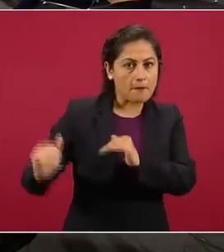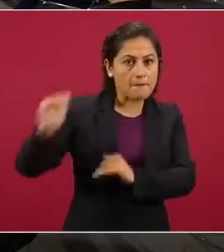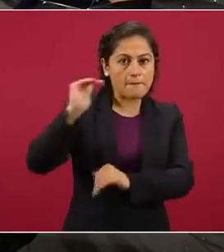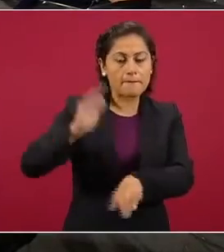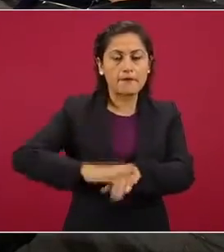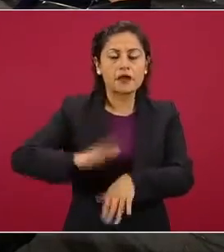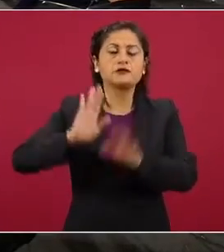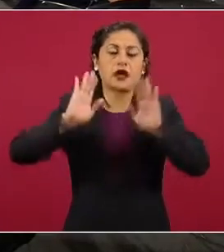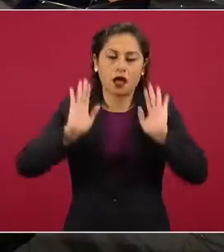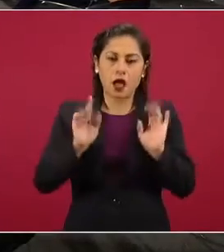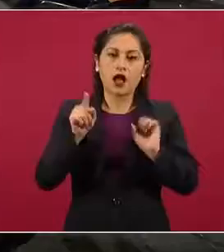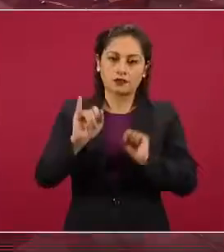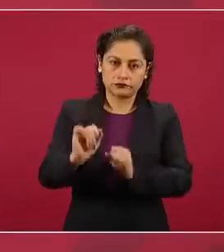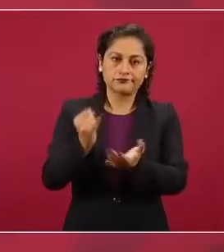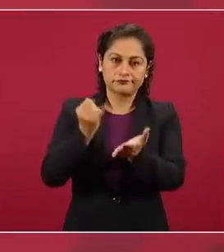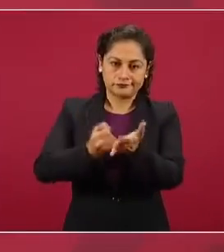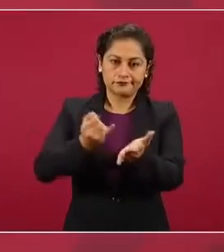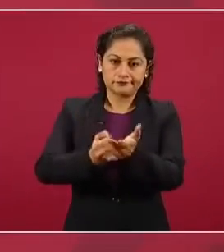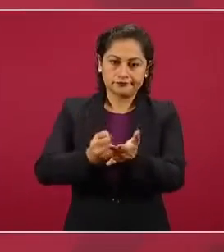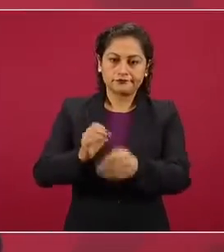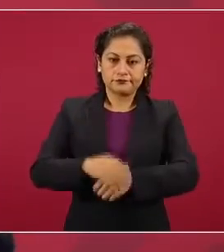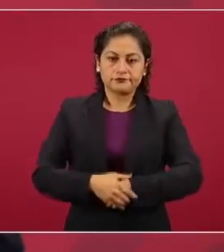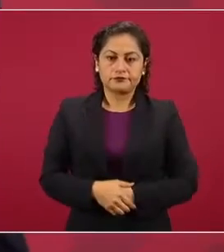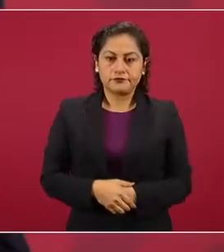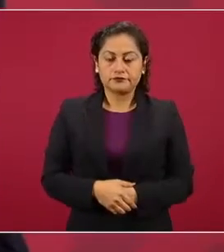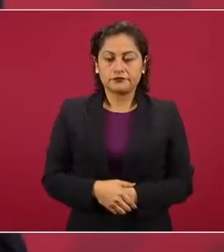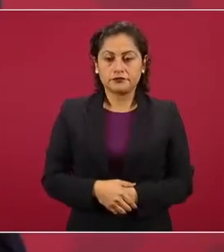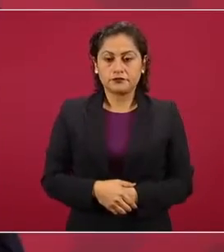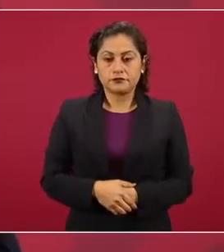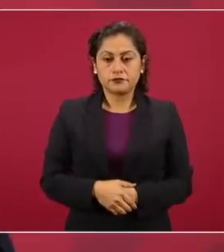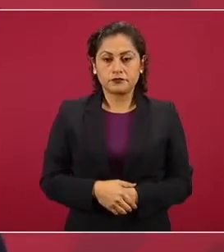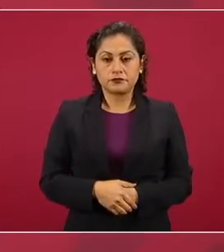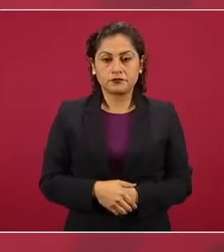se paga el arancel. A la salida de